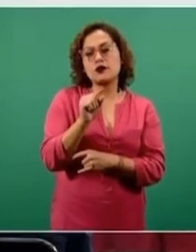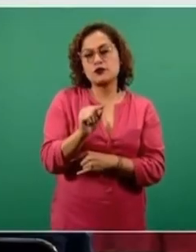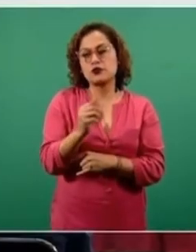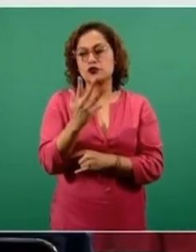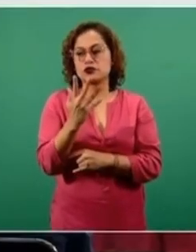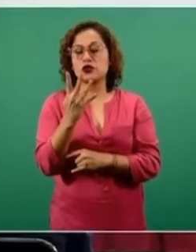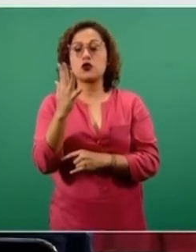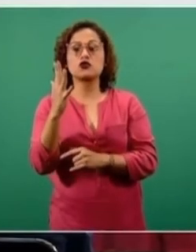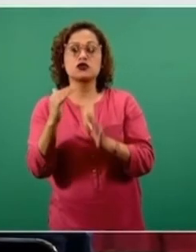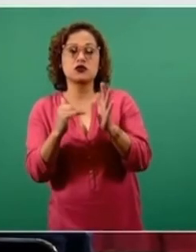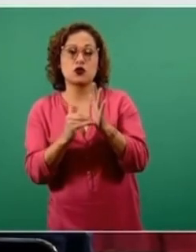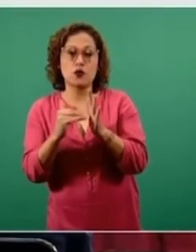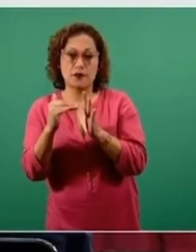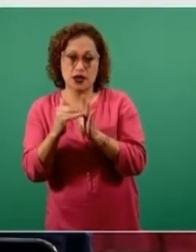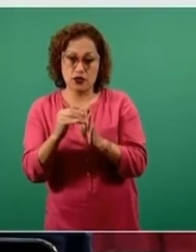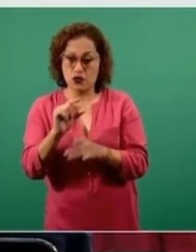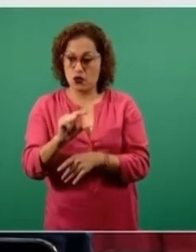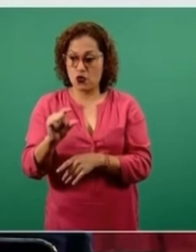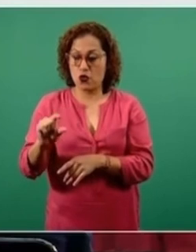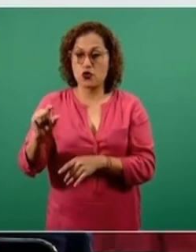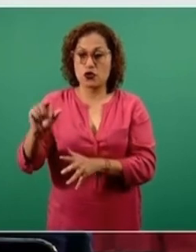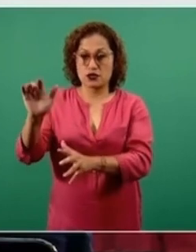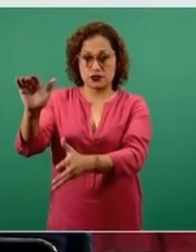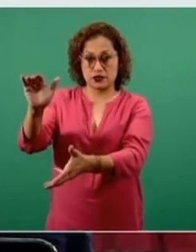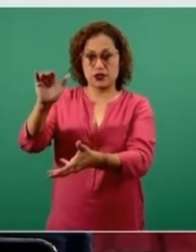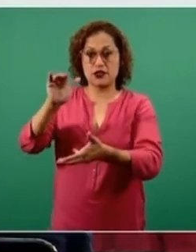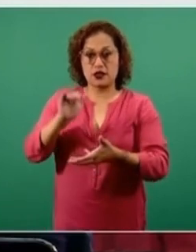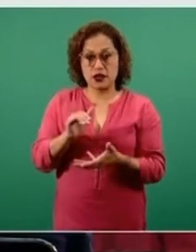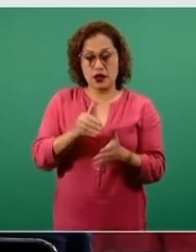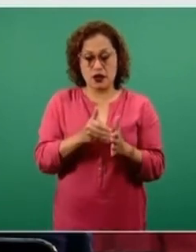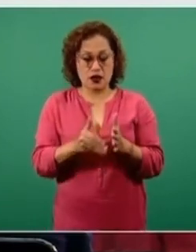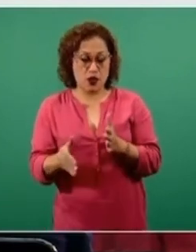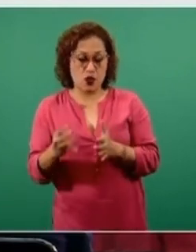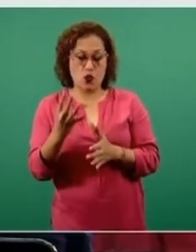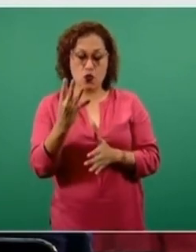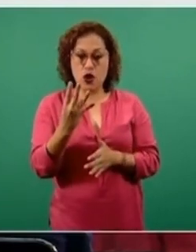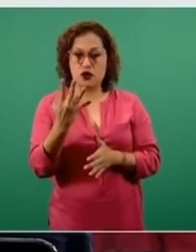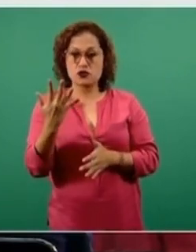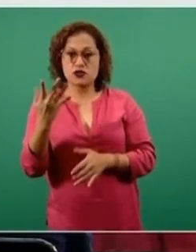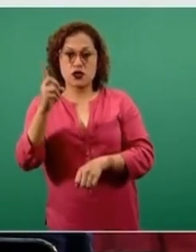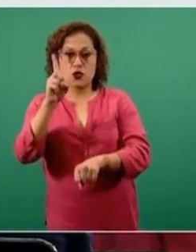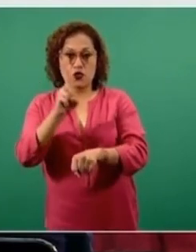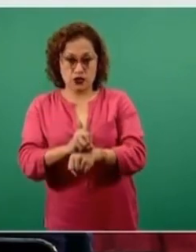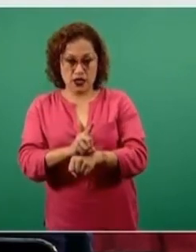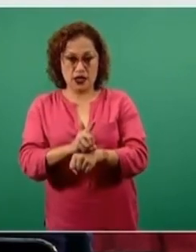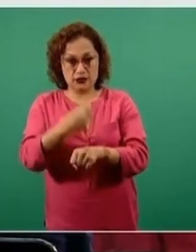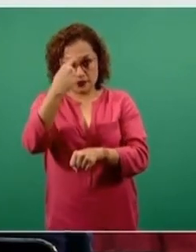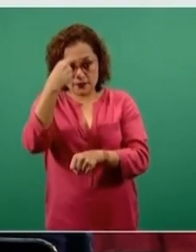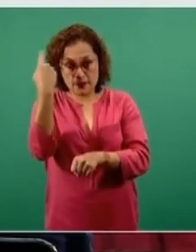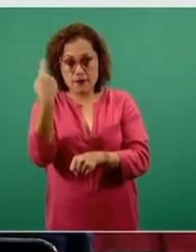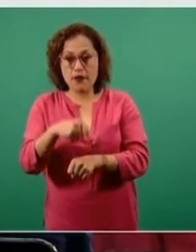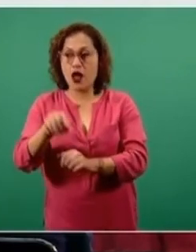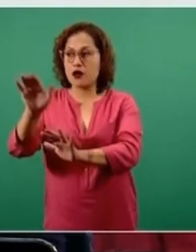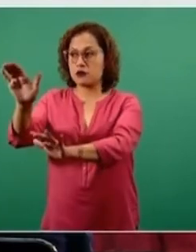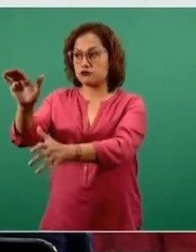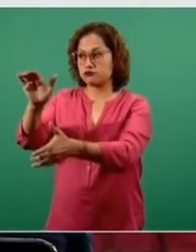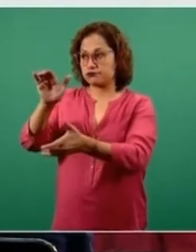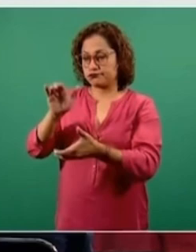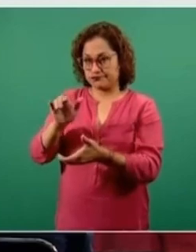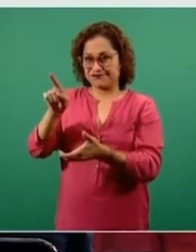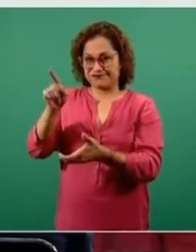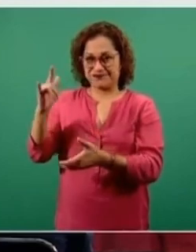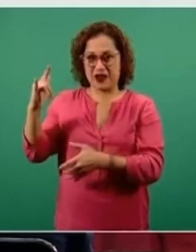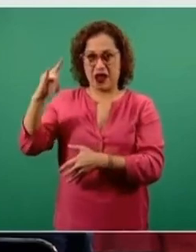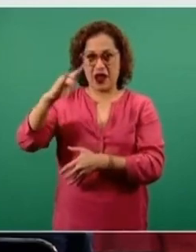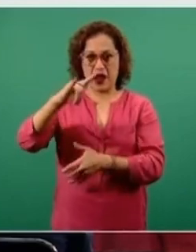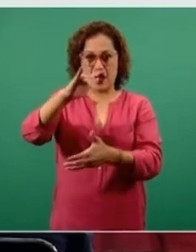dosis que tardan 4.5 a 5 días en transitar. Salen, llegan al aeropuerto, salen